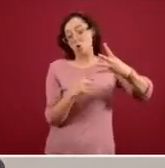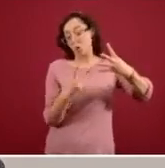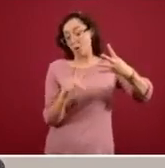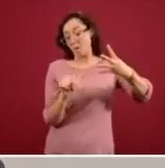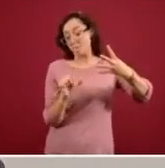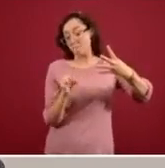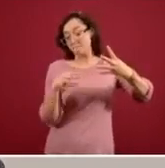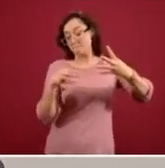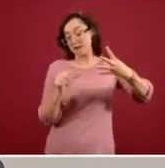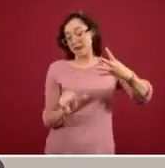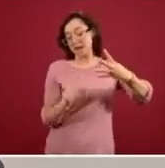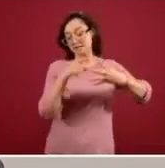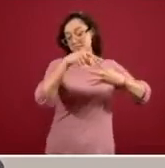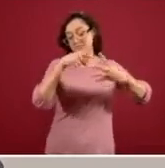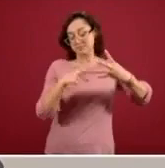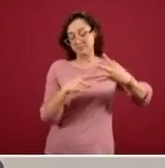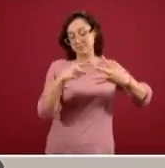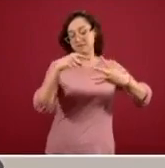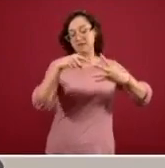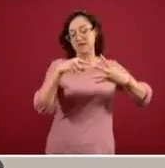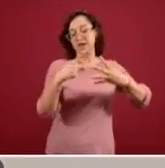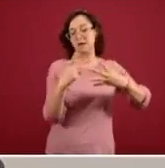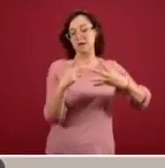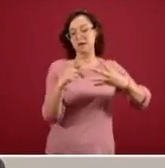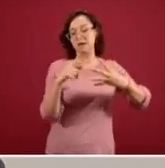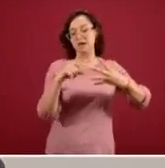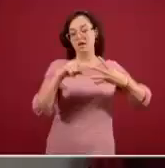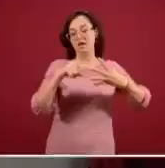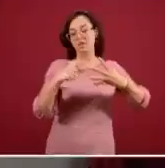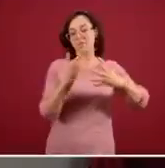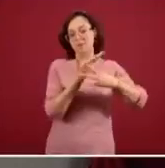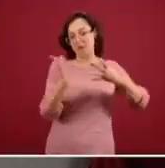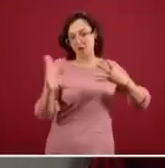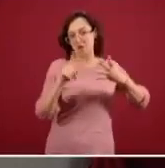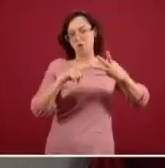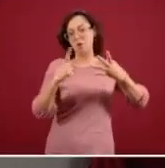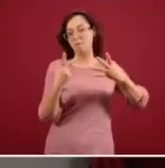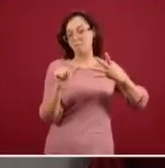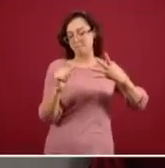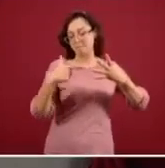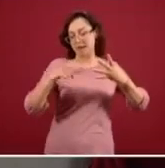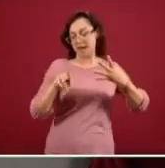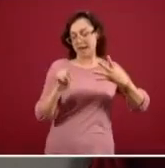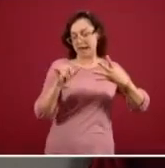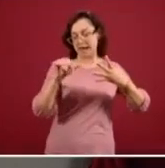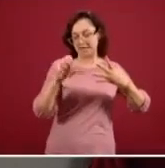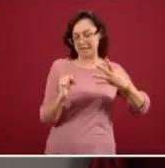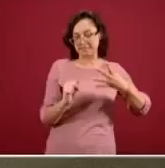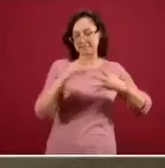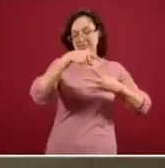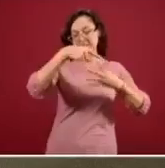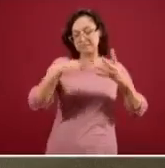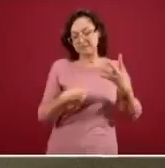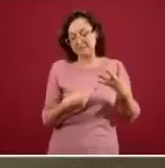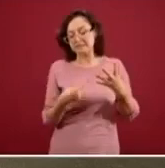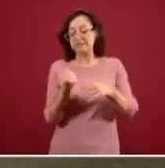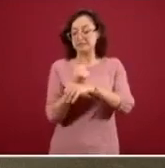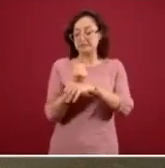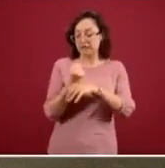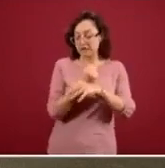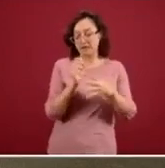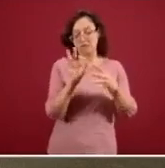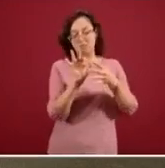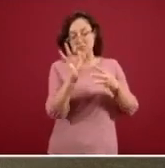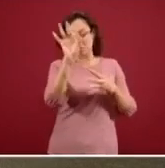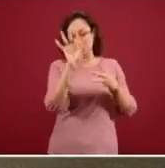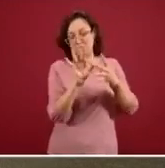puede obtener glóbulos rojos, plasma y plaquetas. Entonces, algún producto sanguíneo puede ser útil para